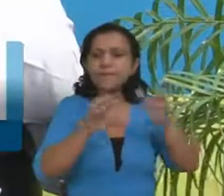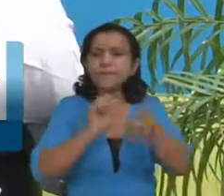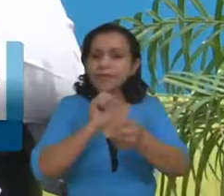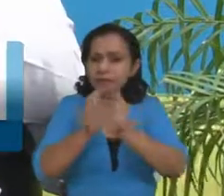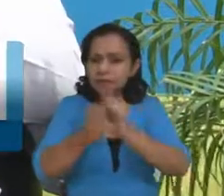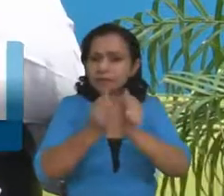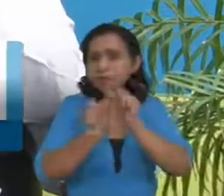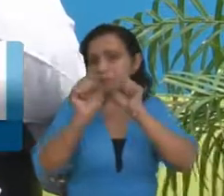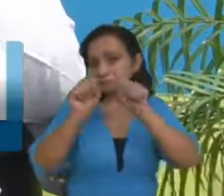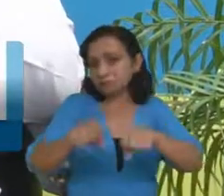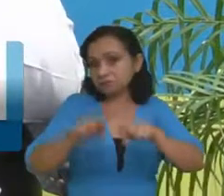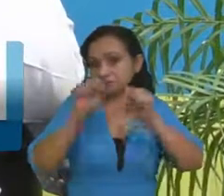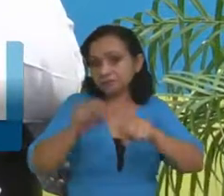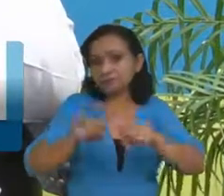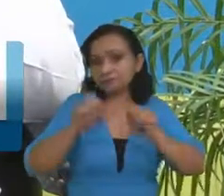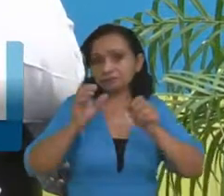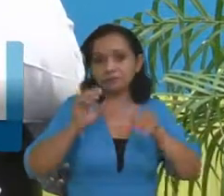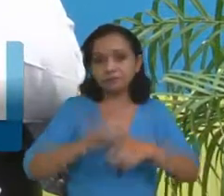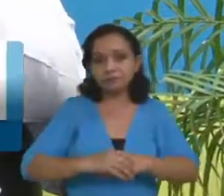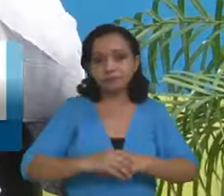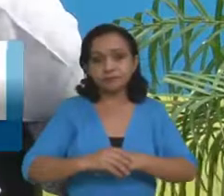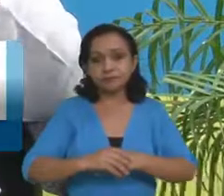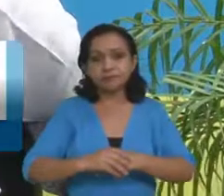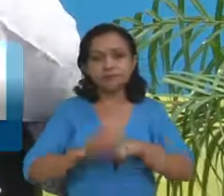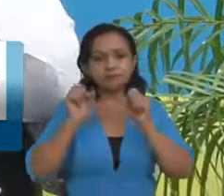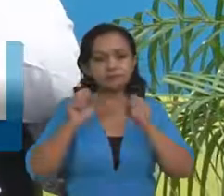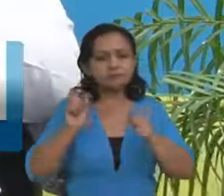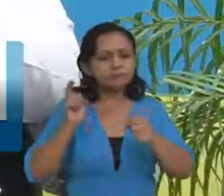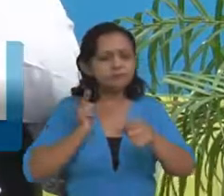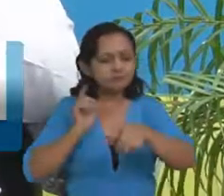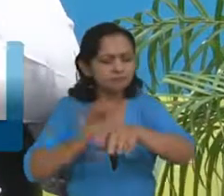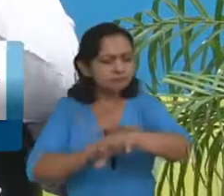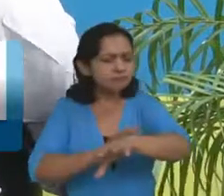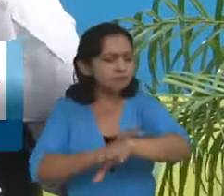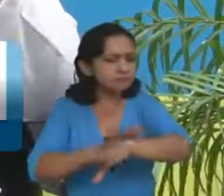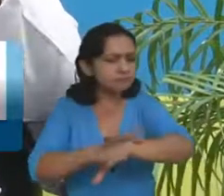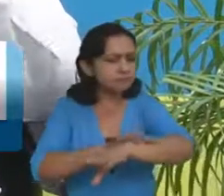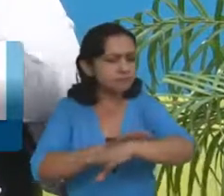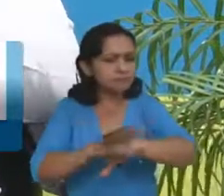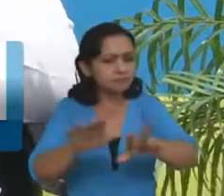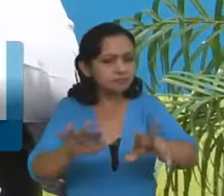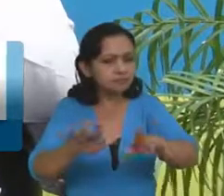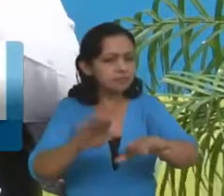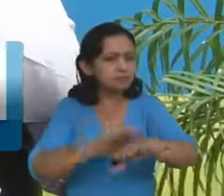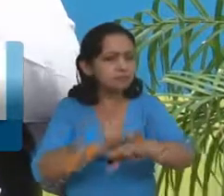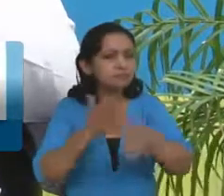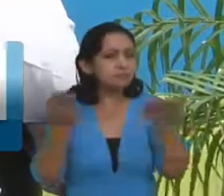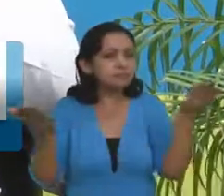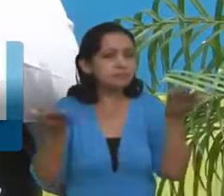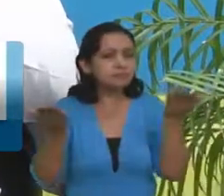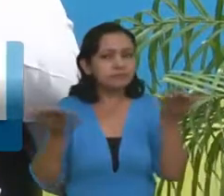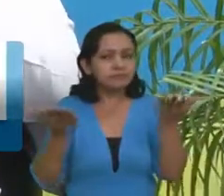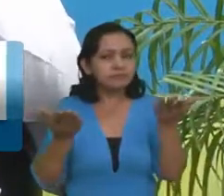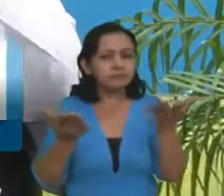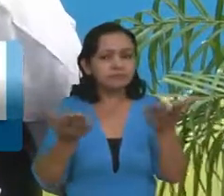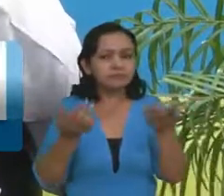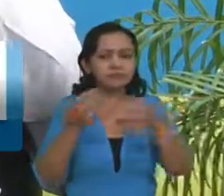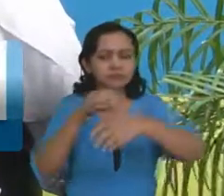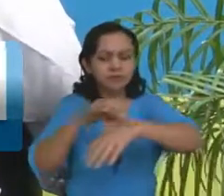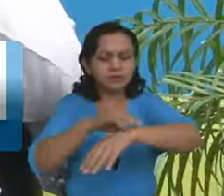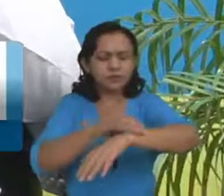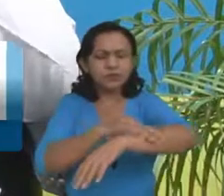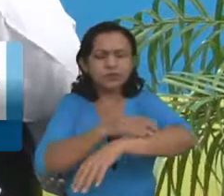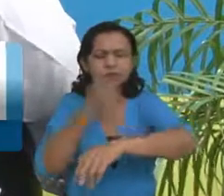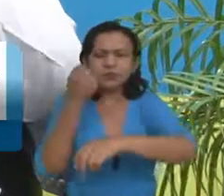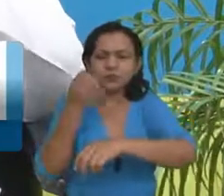¿ya? ¿Qué puede encontrar la persona que tiene un esguince? Dolor en la articulación,